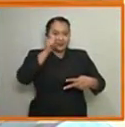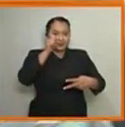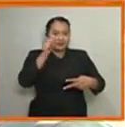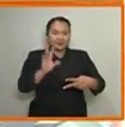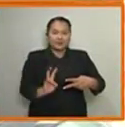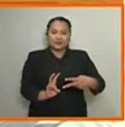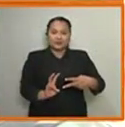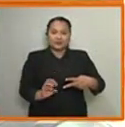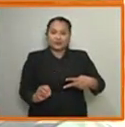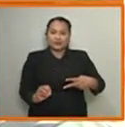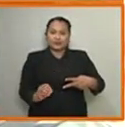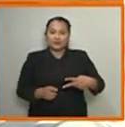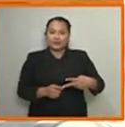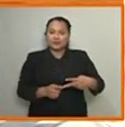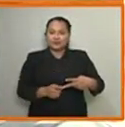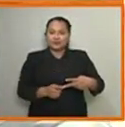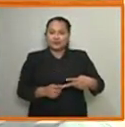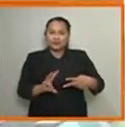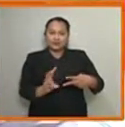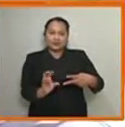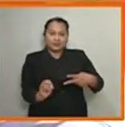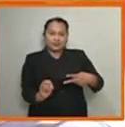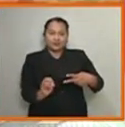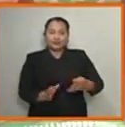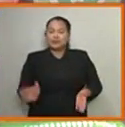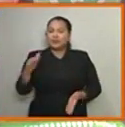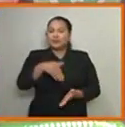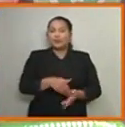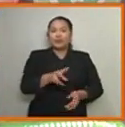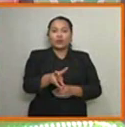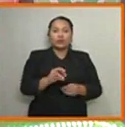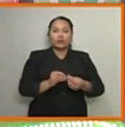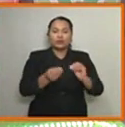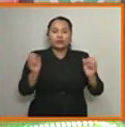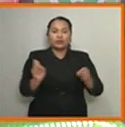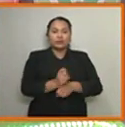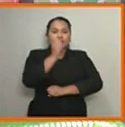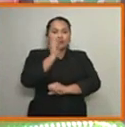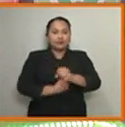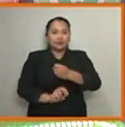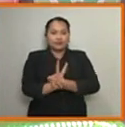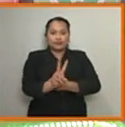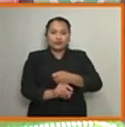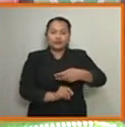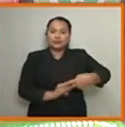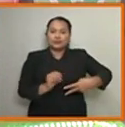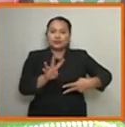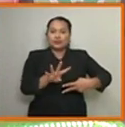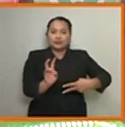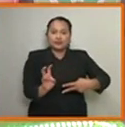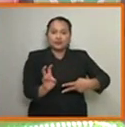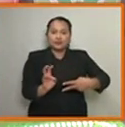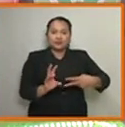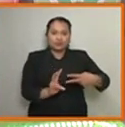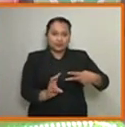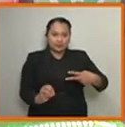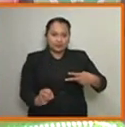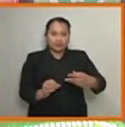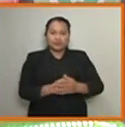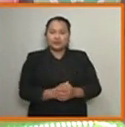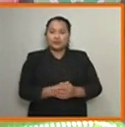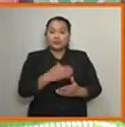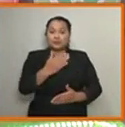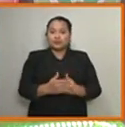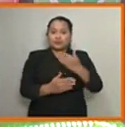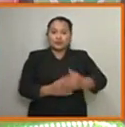es el 0. Segundo número favorecido es el 70. Con gusto repito, los dos números favorecidos son 47 y 70.